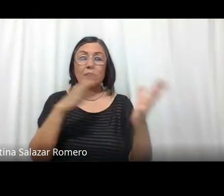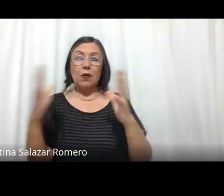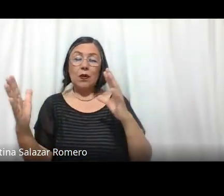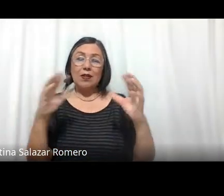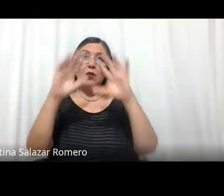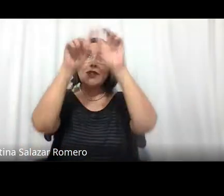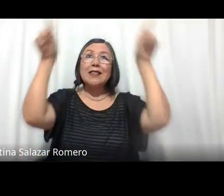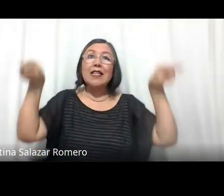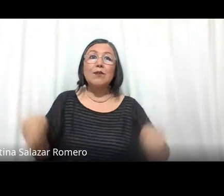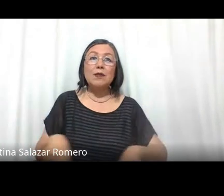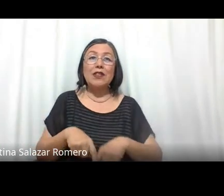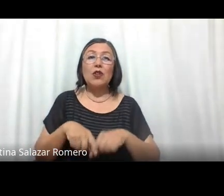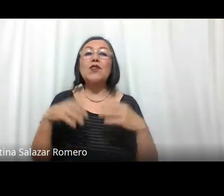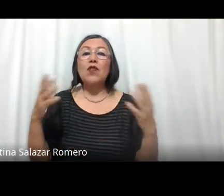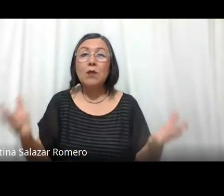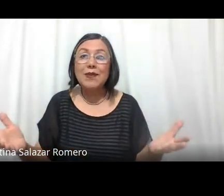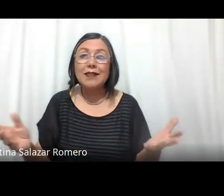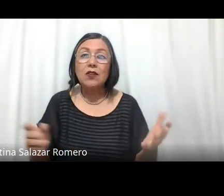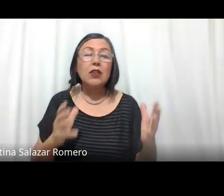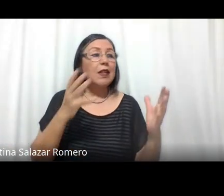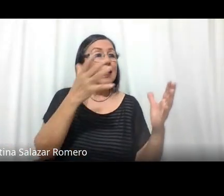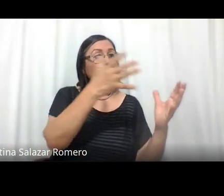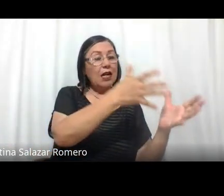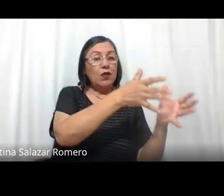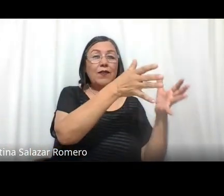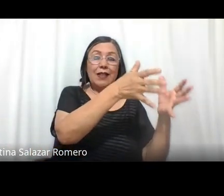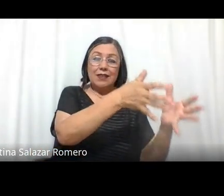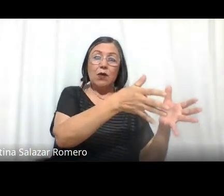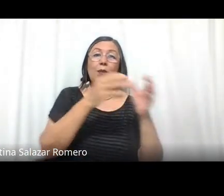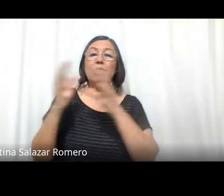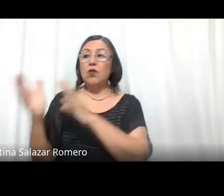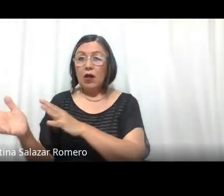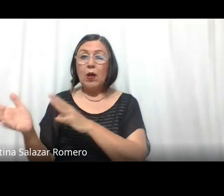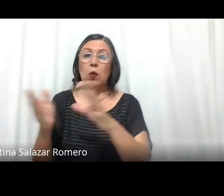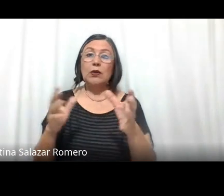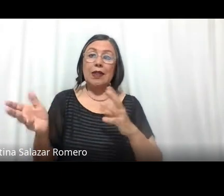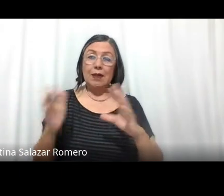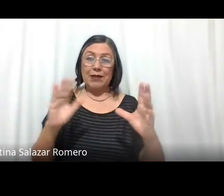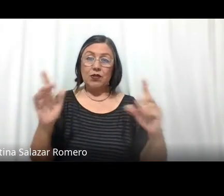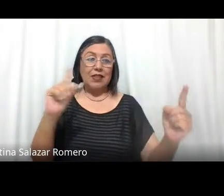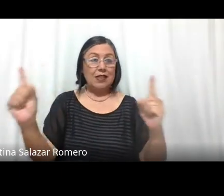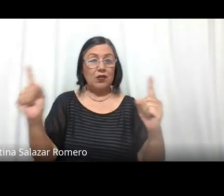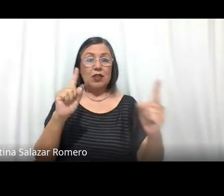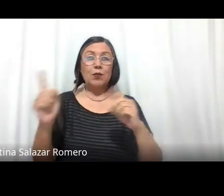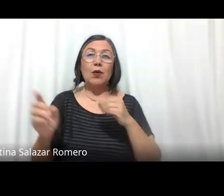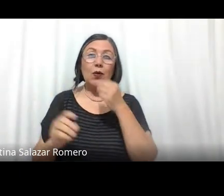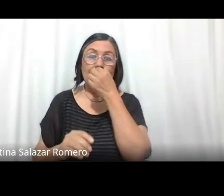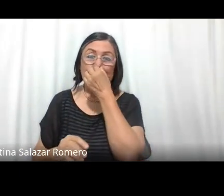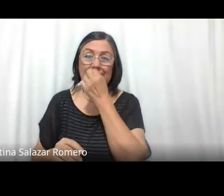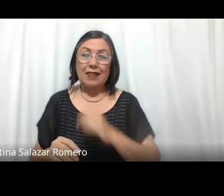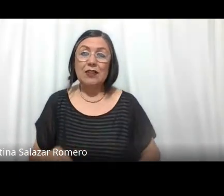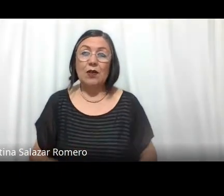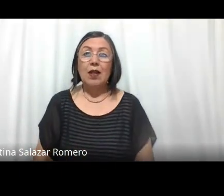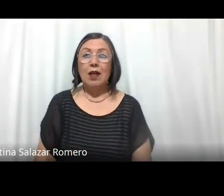entonces estoy utilizando mi espacio como si fuera un pizarrón y hago referencia a una persona o a otra persona y entonces lo pongo